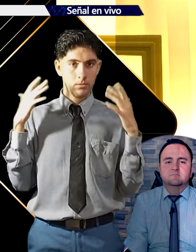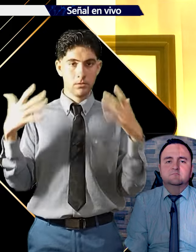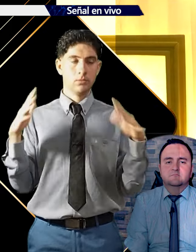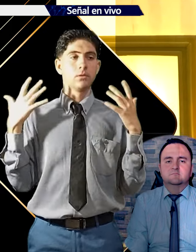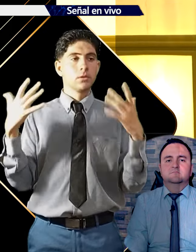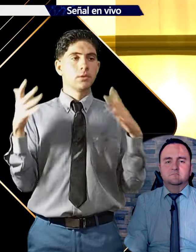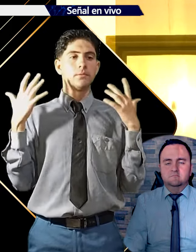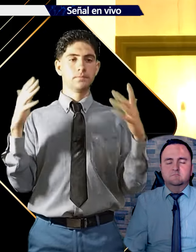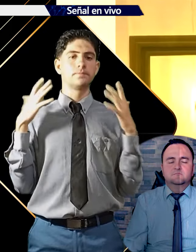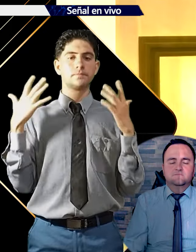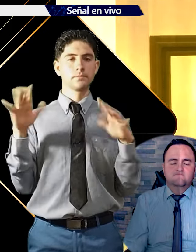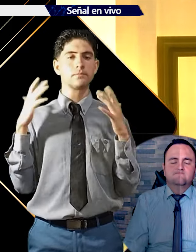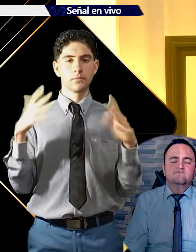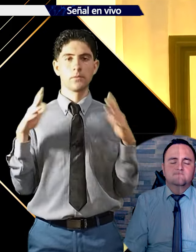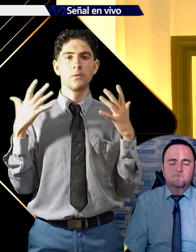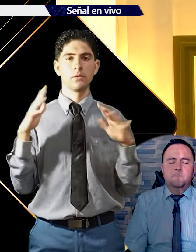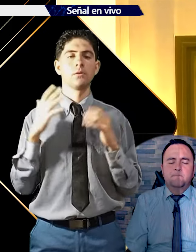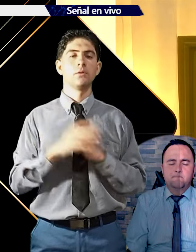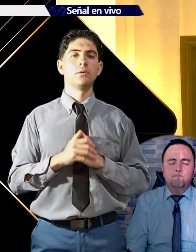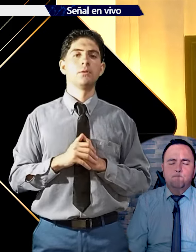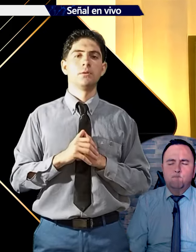Apláudale a Él en esta mañana.